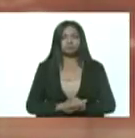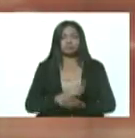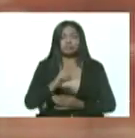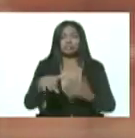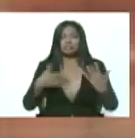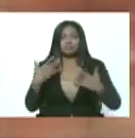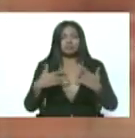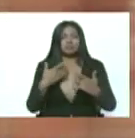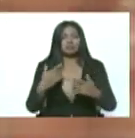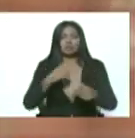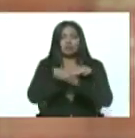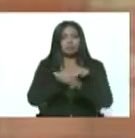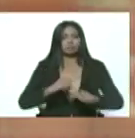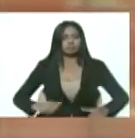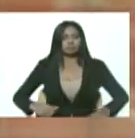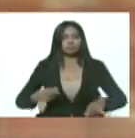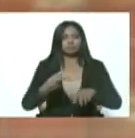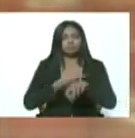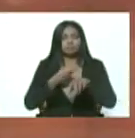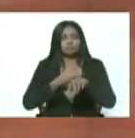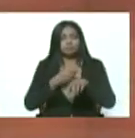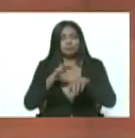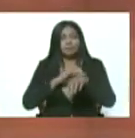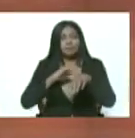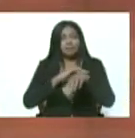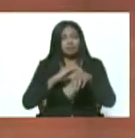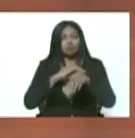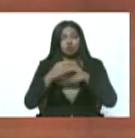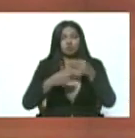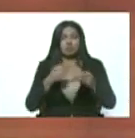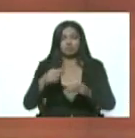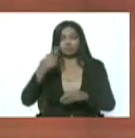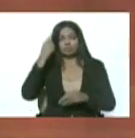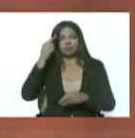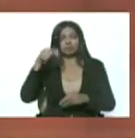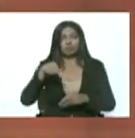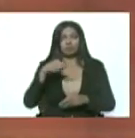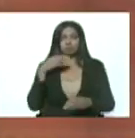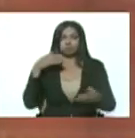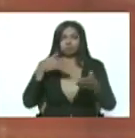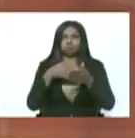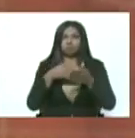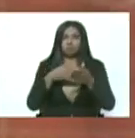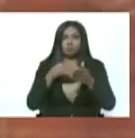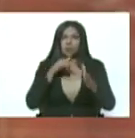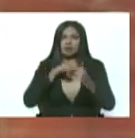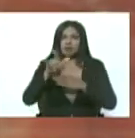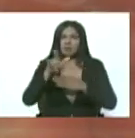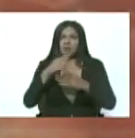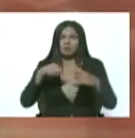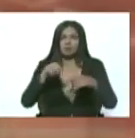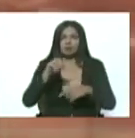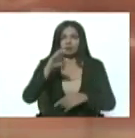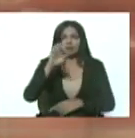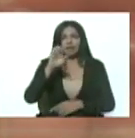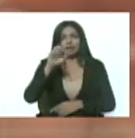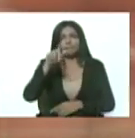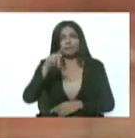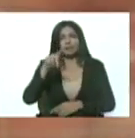este acto, el general en jefe Vladimir Padrino López informó que el día de hoy fue interceptada una aeronave de tipo